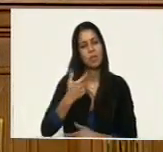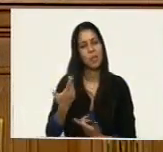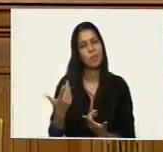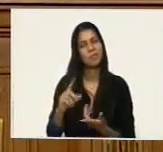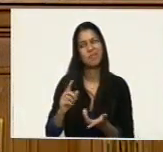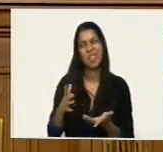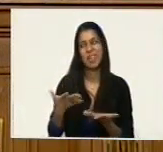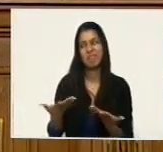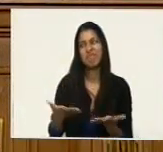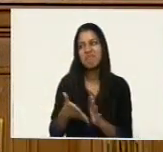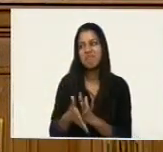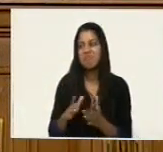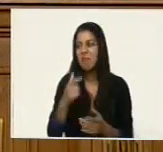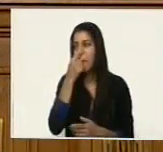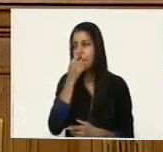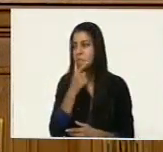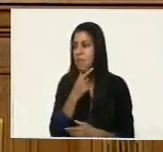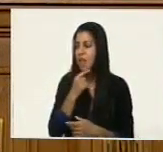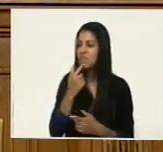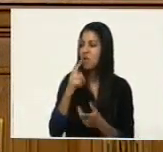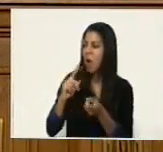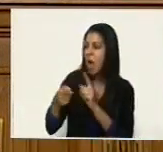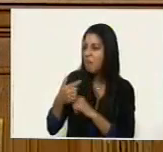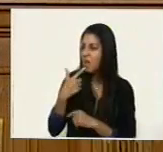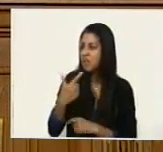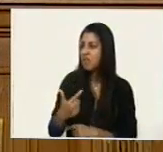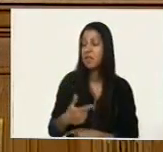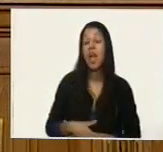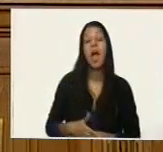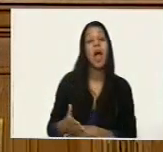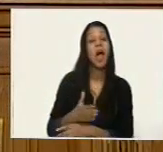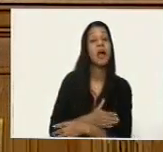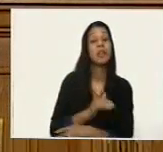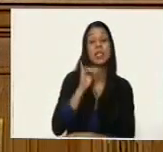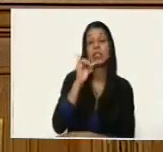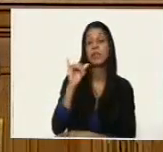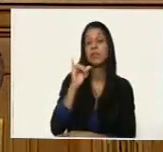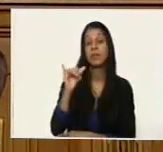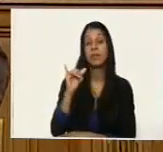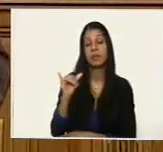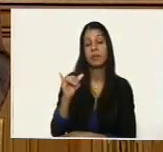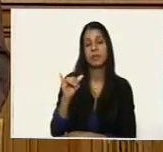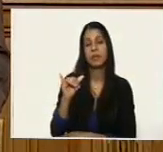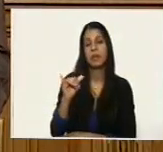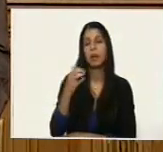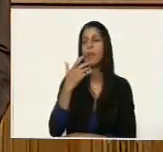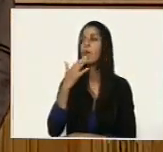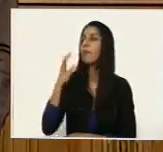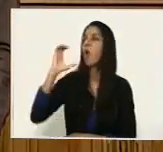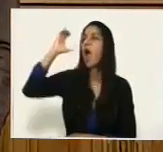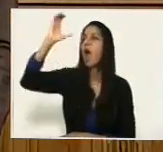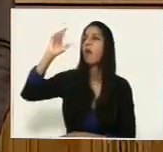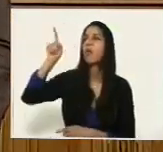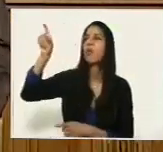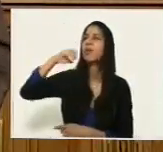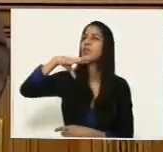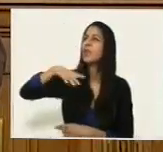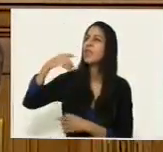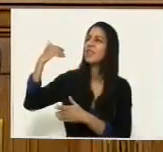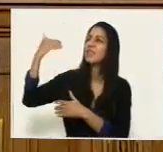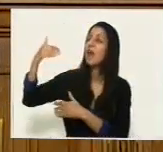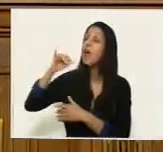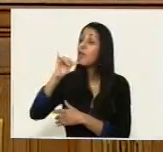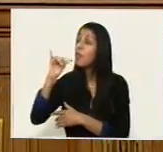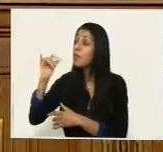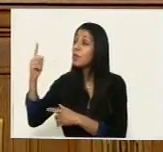dice que antes una noticia que ocurría en Europa llegaba aquí 3 meses después en el barco.